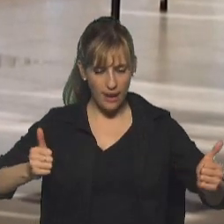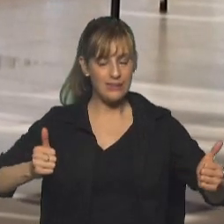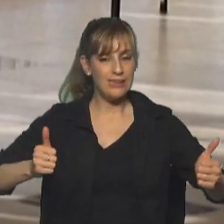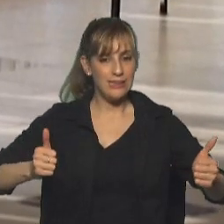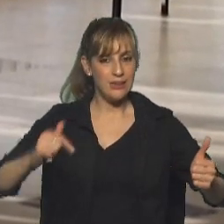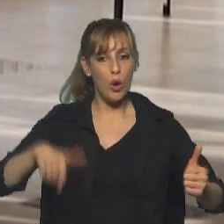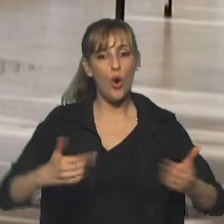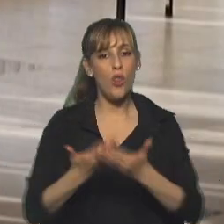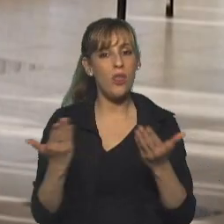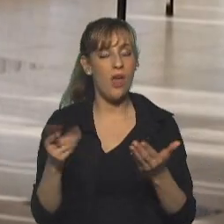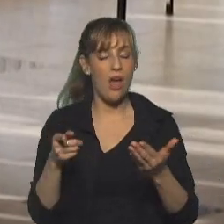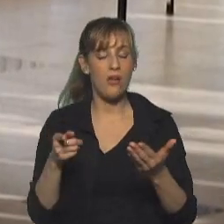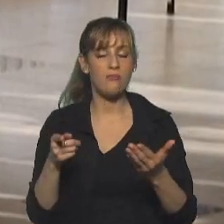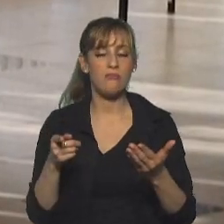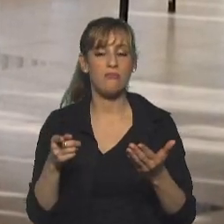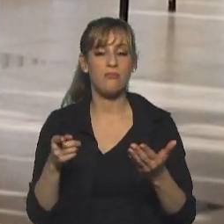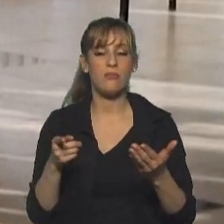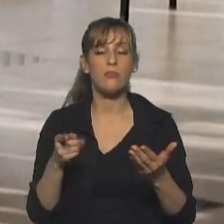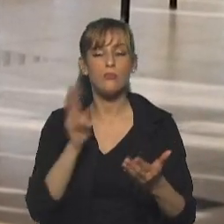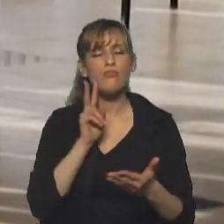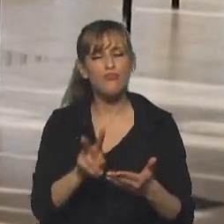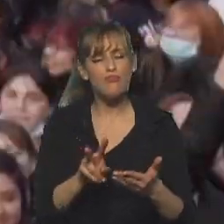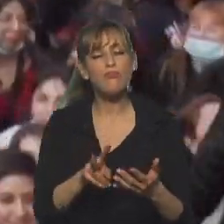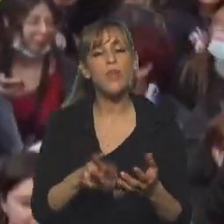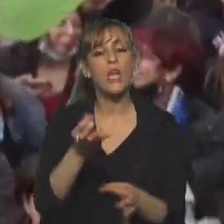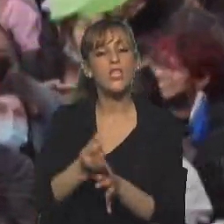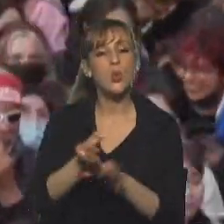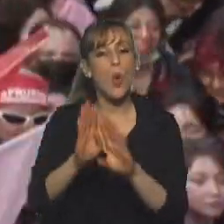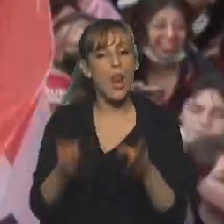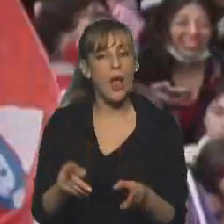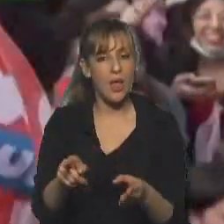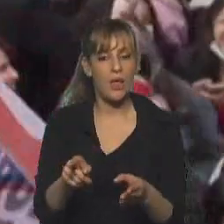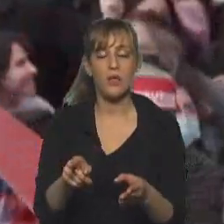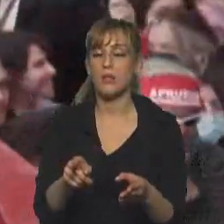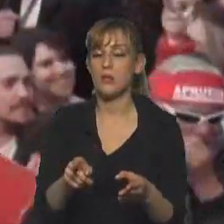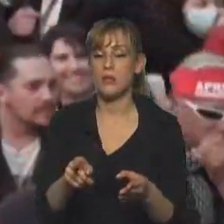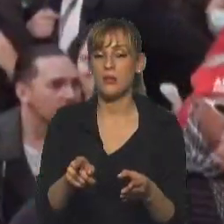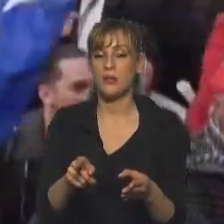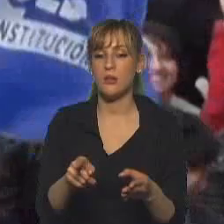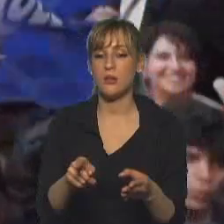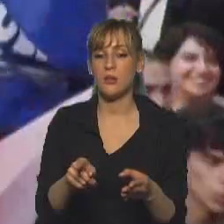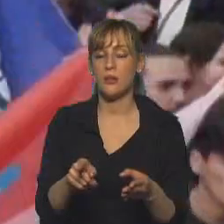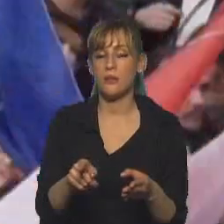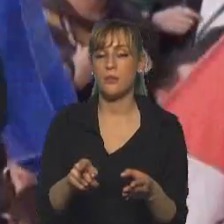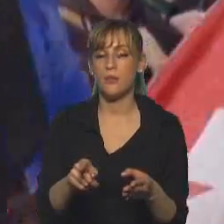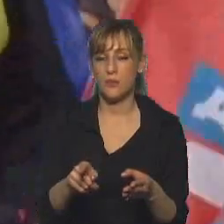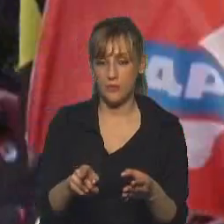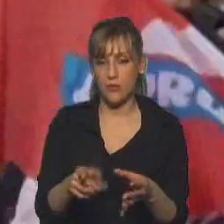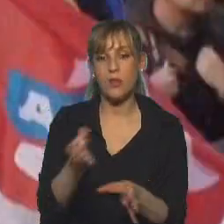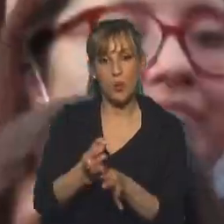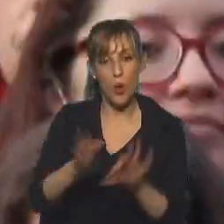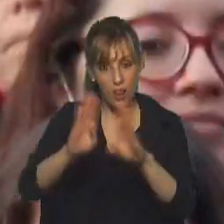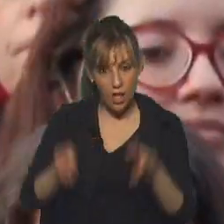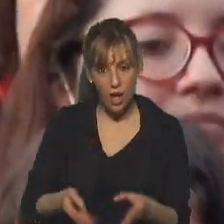una declaración pública de una escuela a la cual le informan que donde se van a apostar efectivos